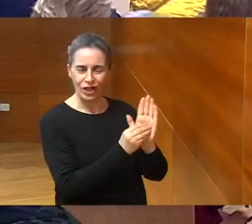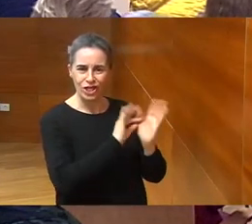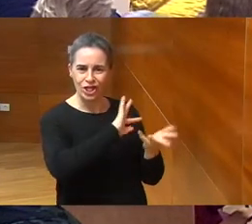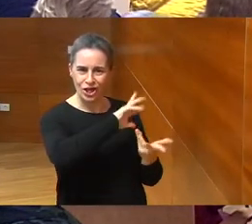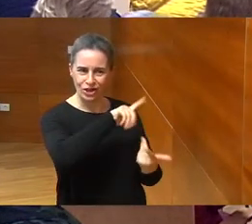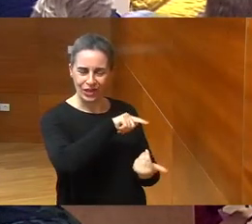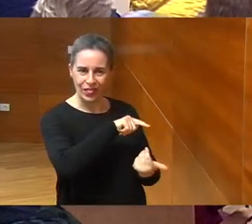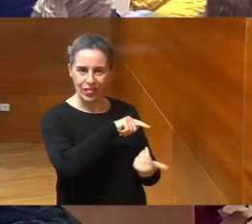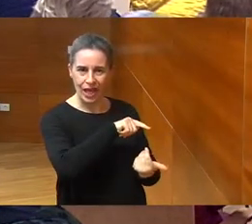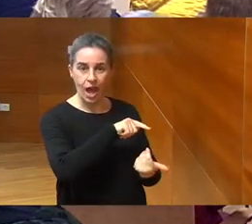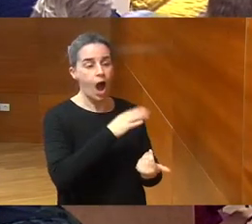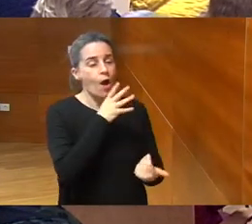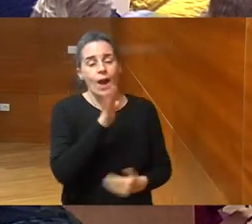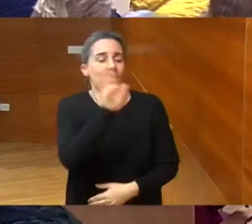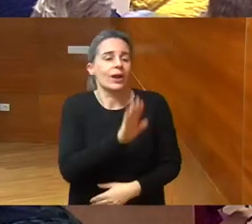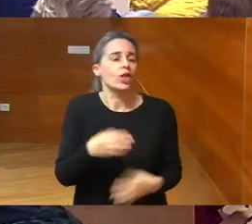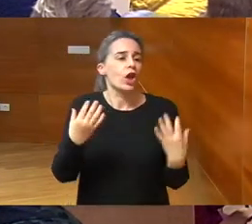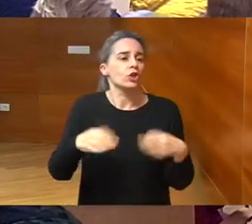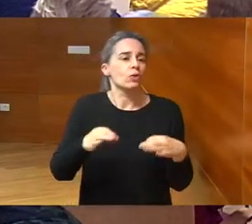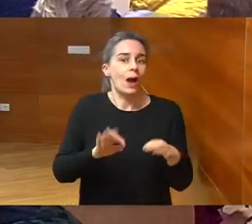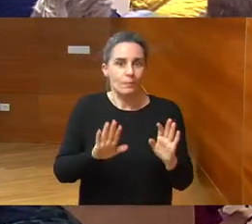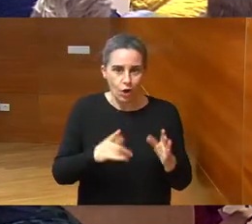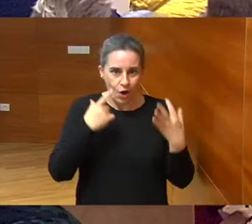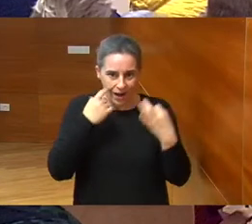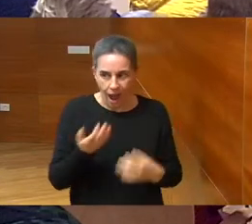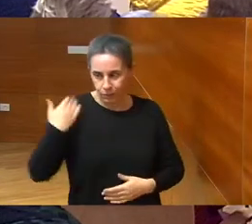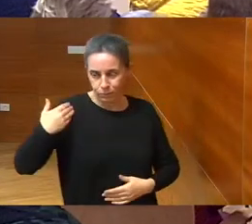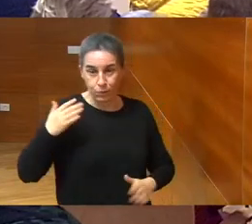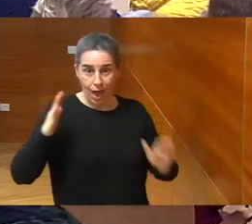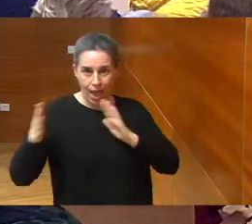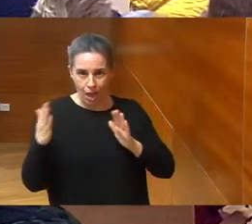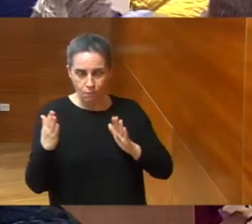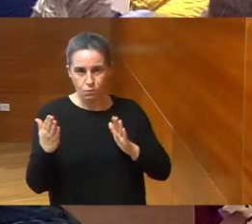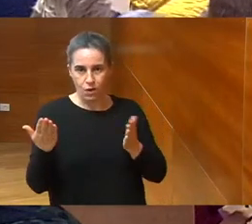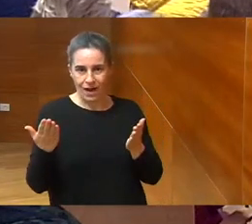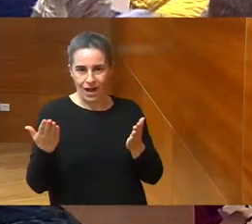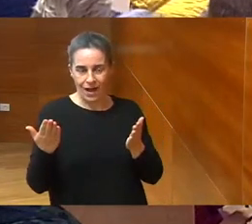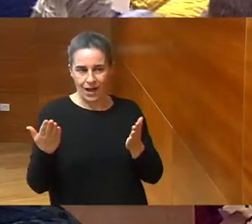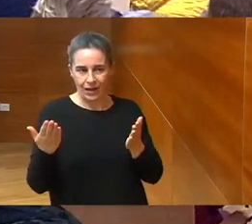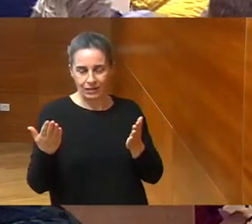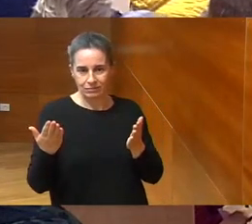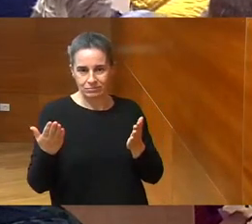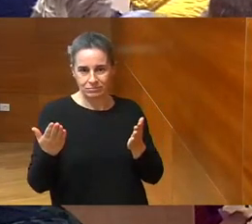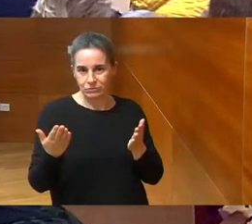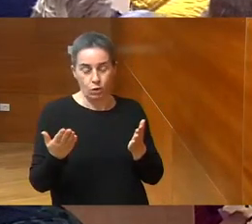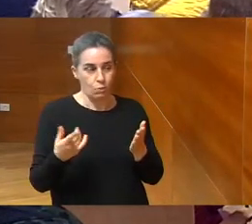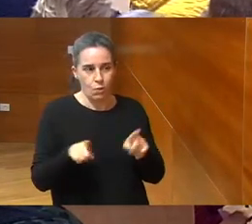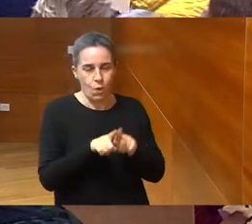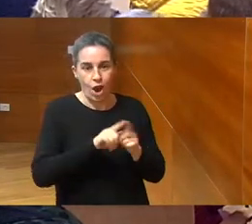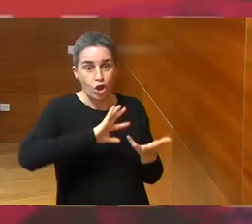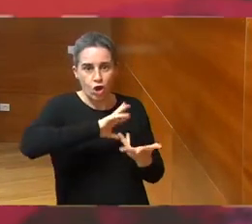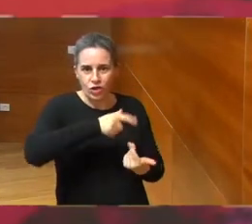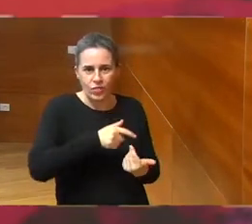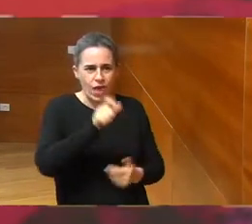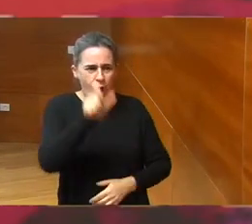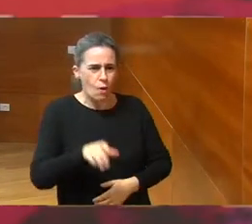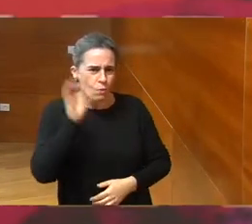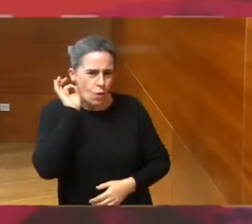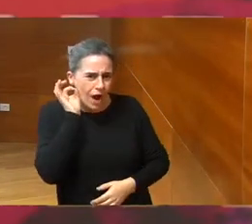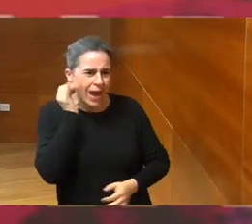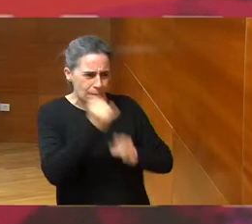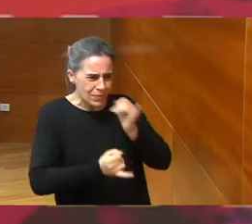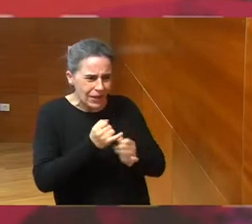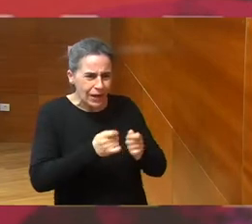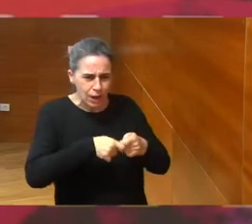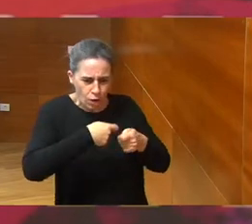una moza en bicicleta corre 6 km pero en aquel momento Tuvo una noticia no sí no